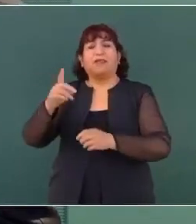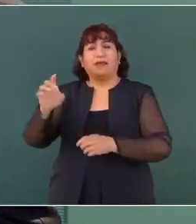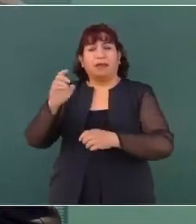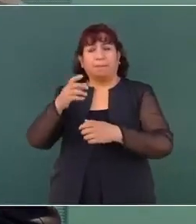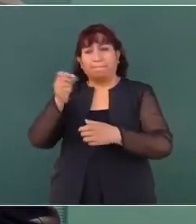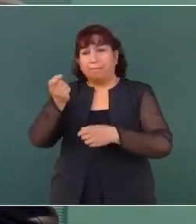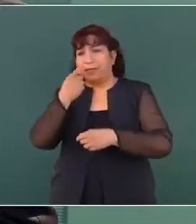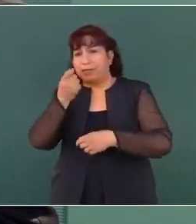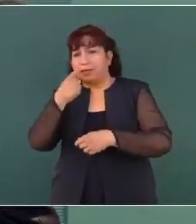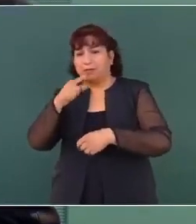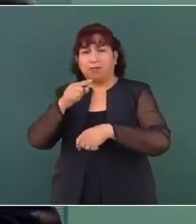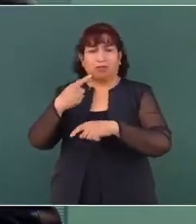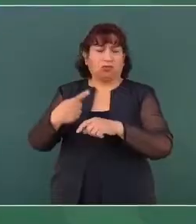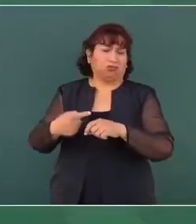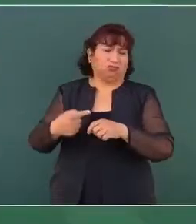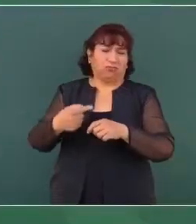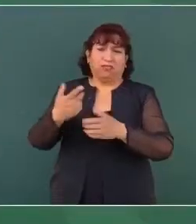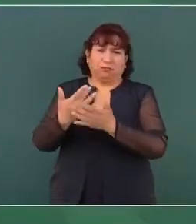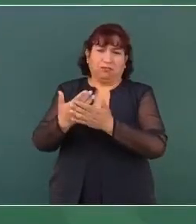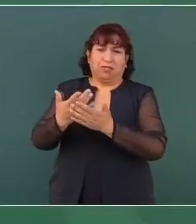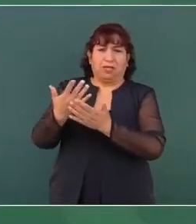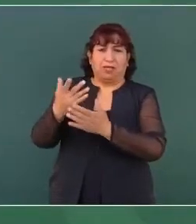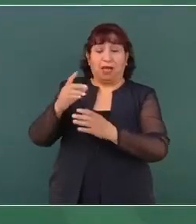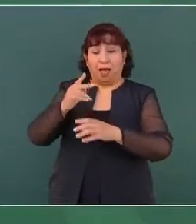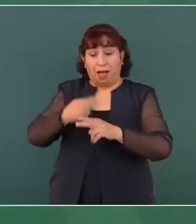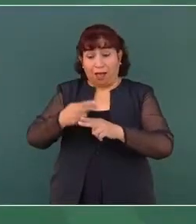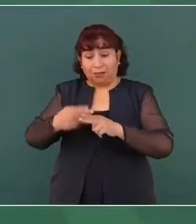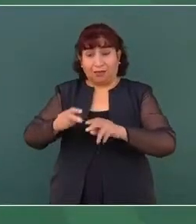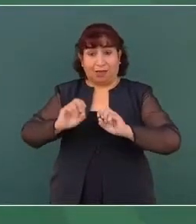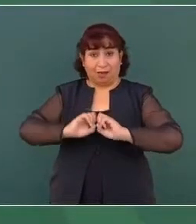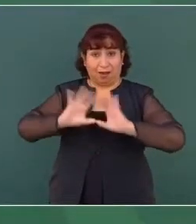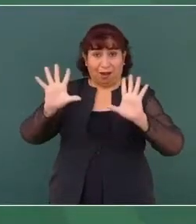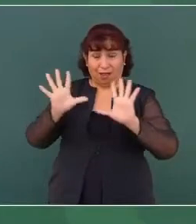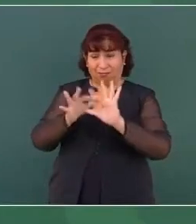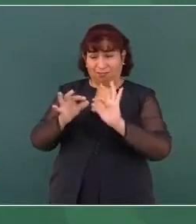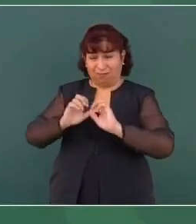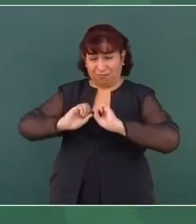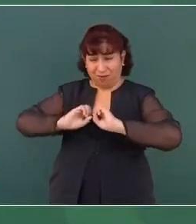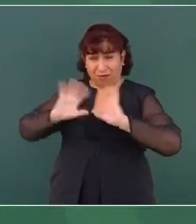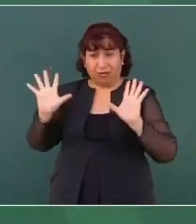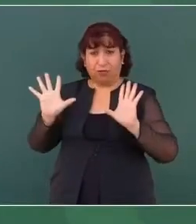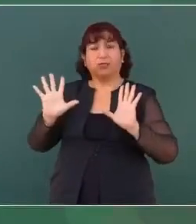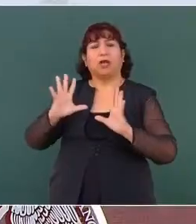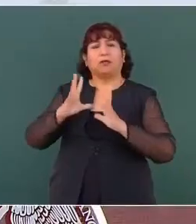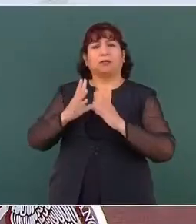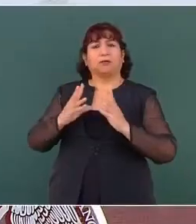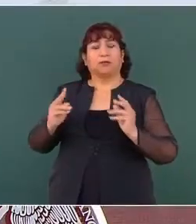a que se aclarara este asunto. Porque